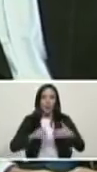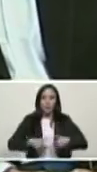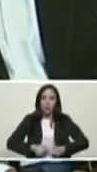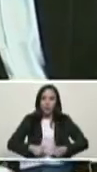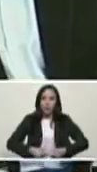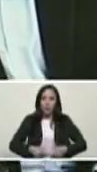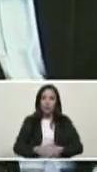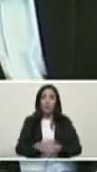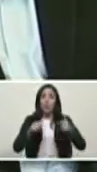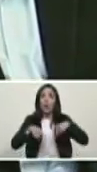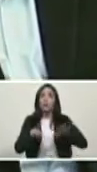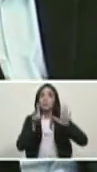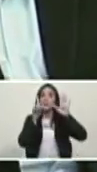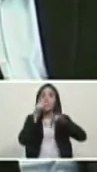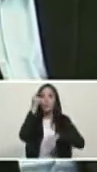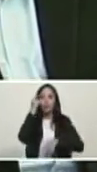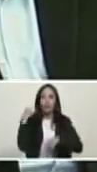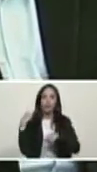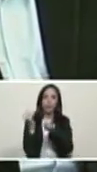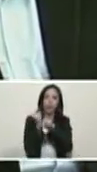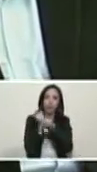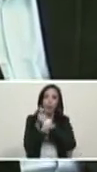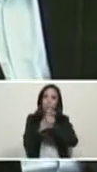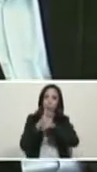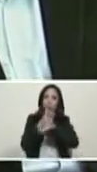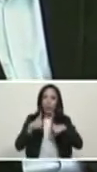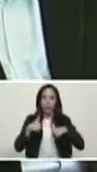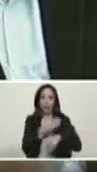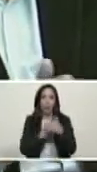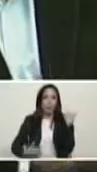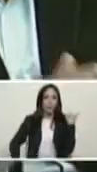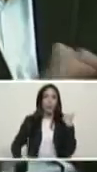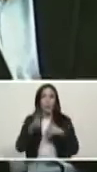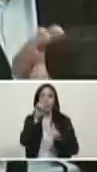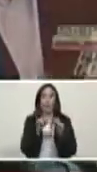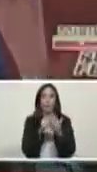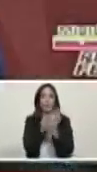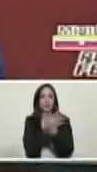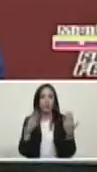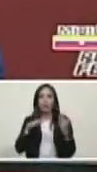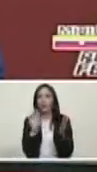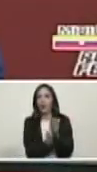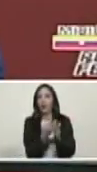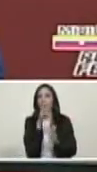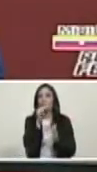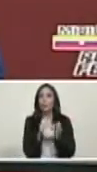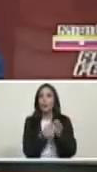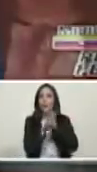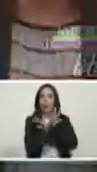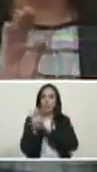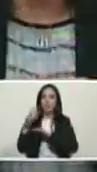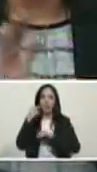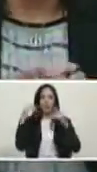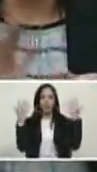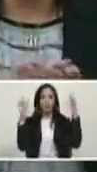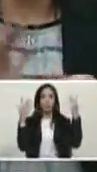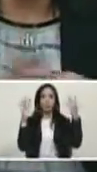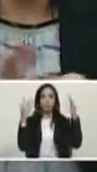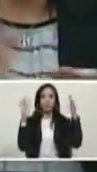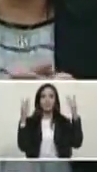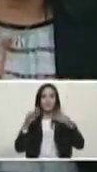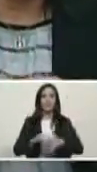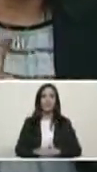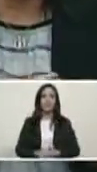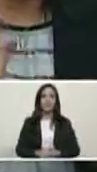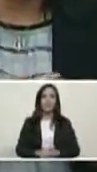sexto día de gobierno del nuevo periodo 2019 2025 y quise en